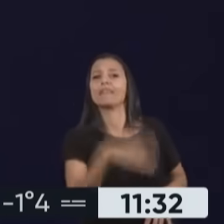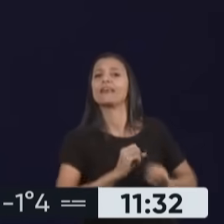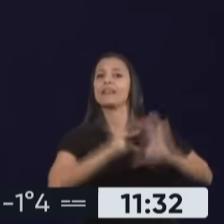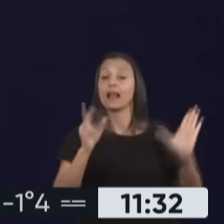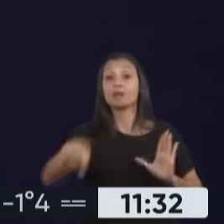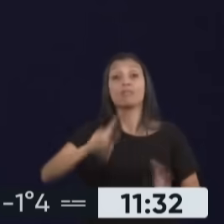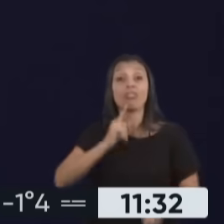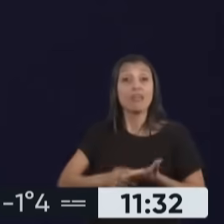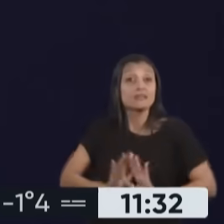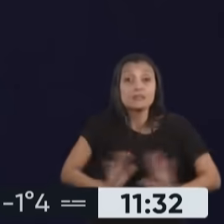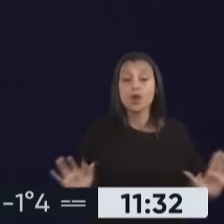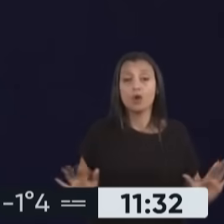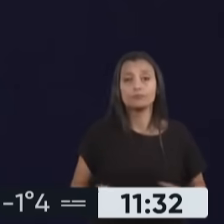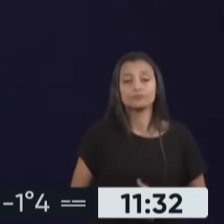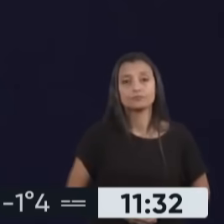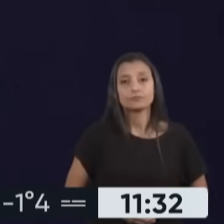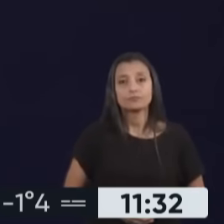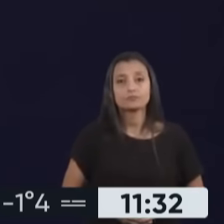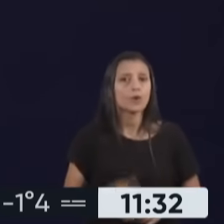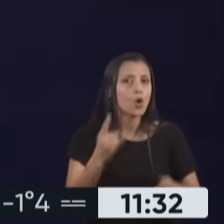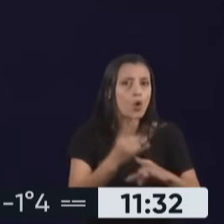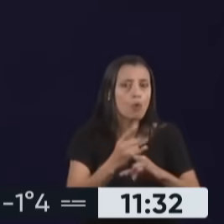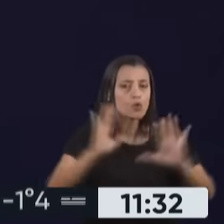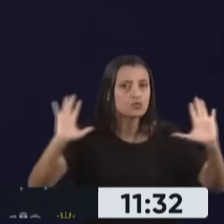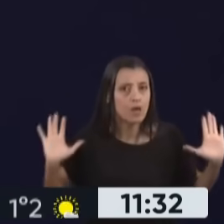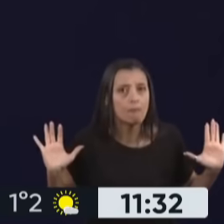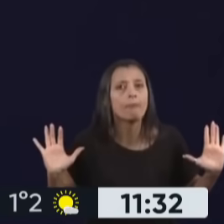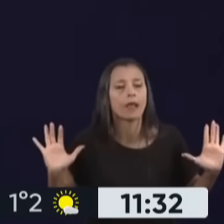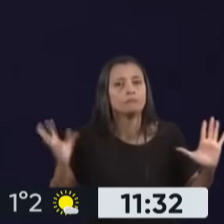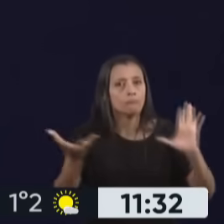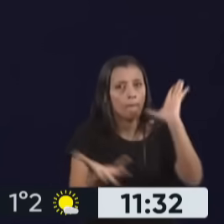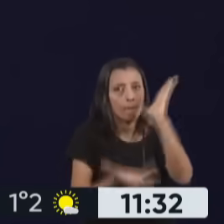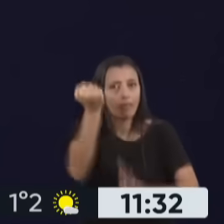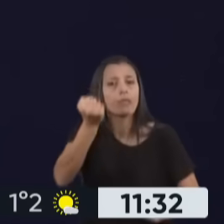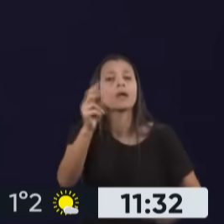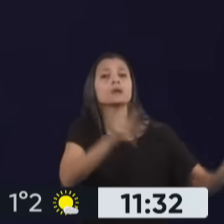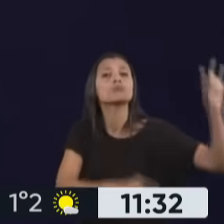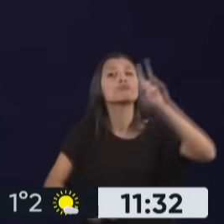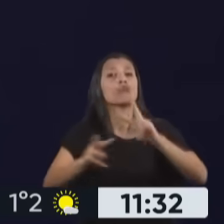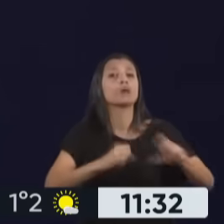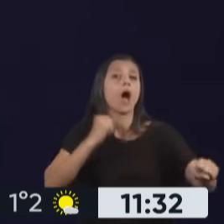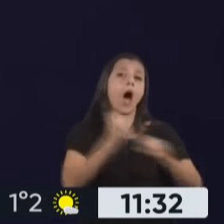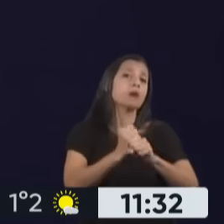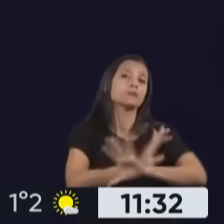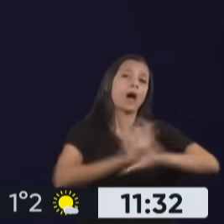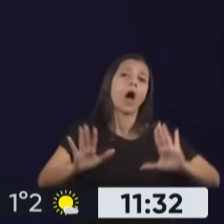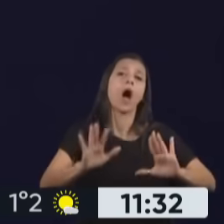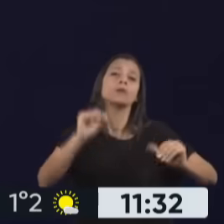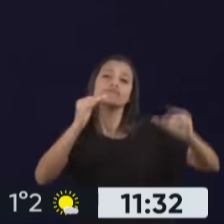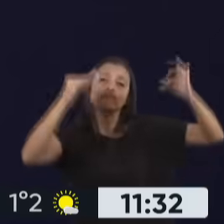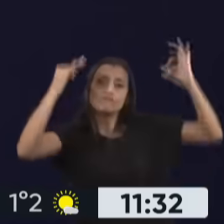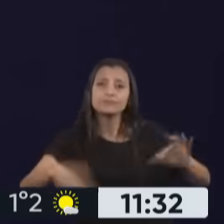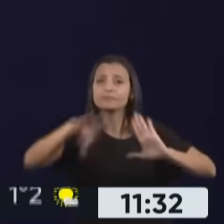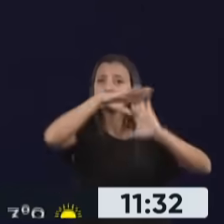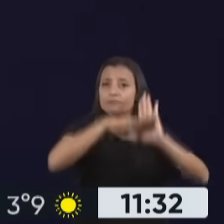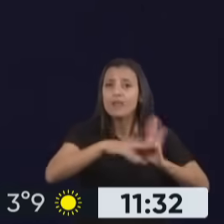Esta medida, como siempre, es un paso más para sanear el esquema tarifario